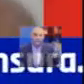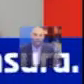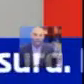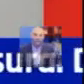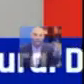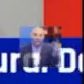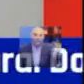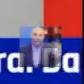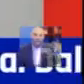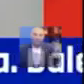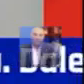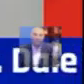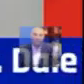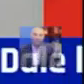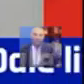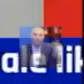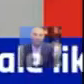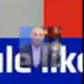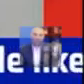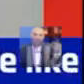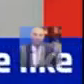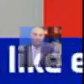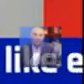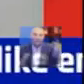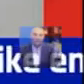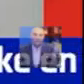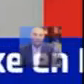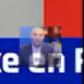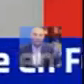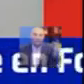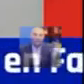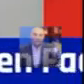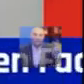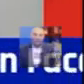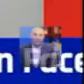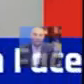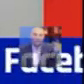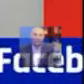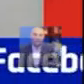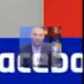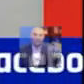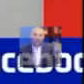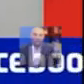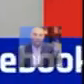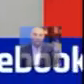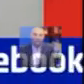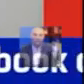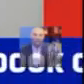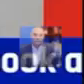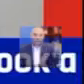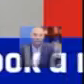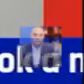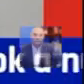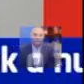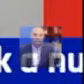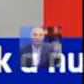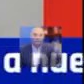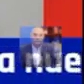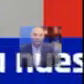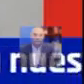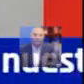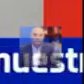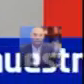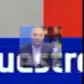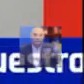digo, Productos Roche e incluso Grupo Lala. Ahí a esto se agregaron